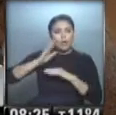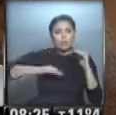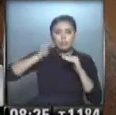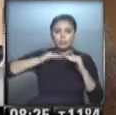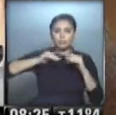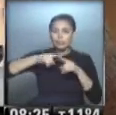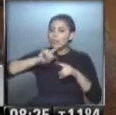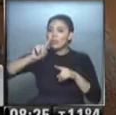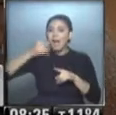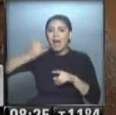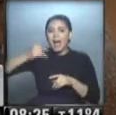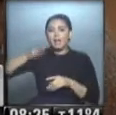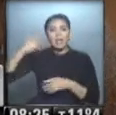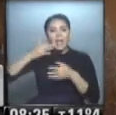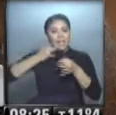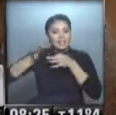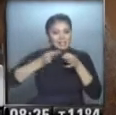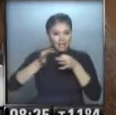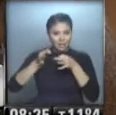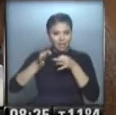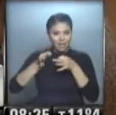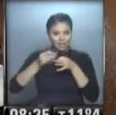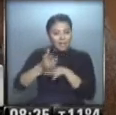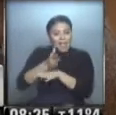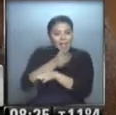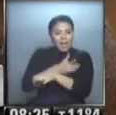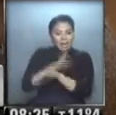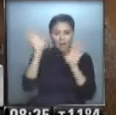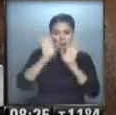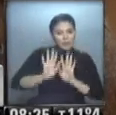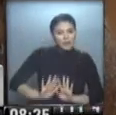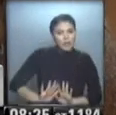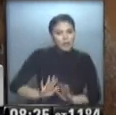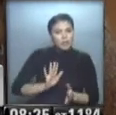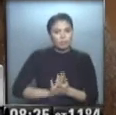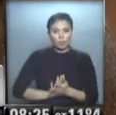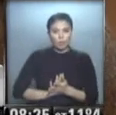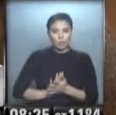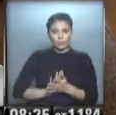agenda política, sino que hay una estrategia que es previa, que tiene que ver con estructuras